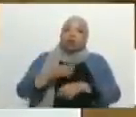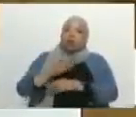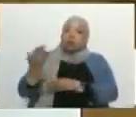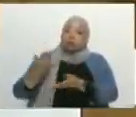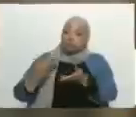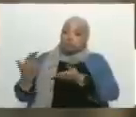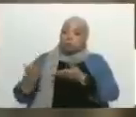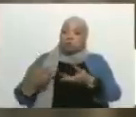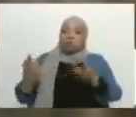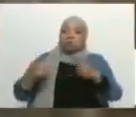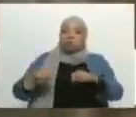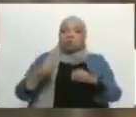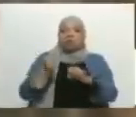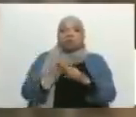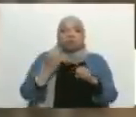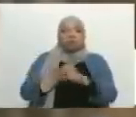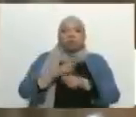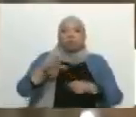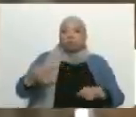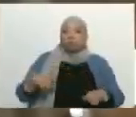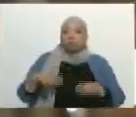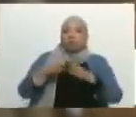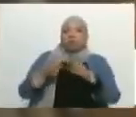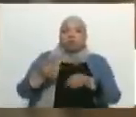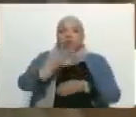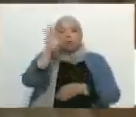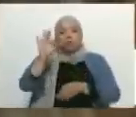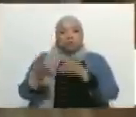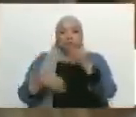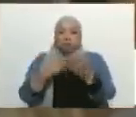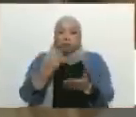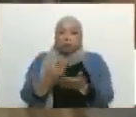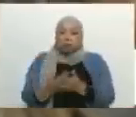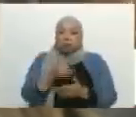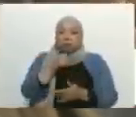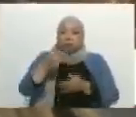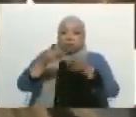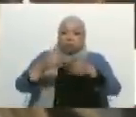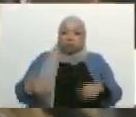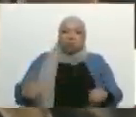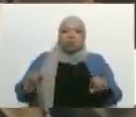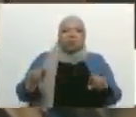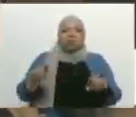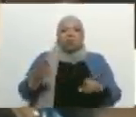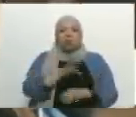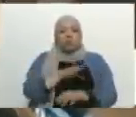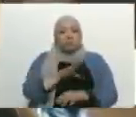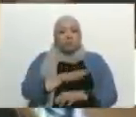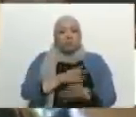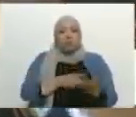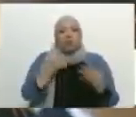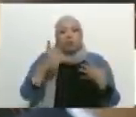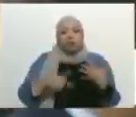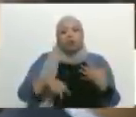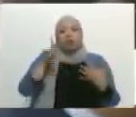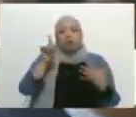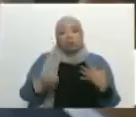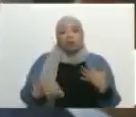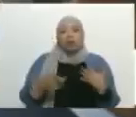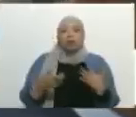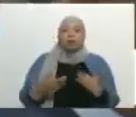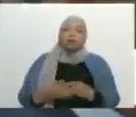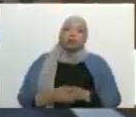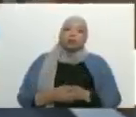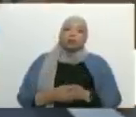sanciones pertinentes precisamente para todas esas formas de discriminación. Propongo, además,